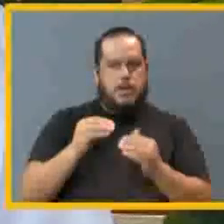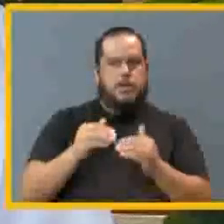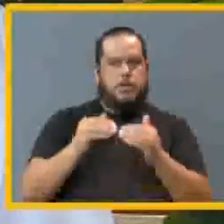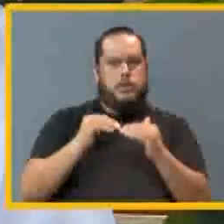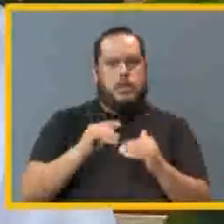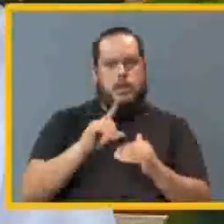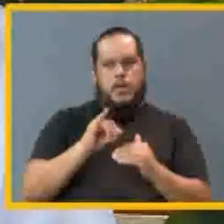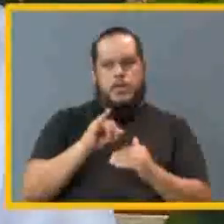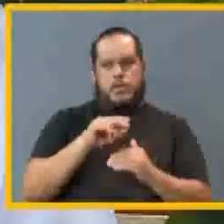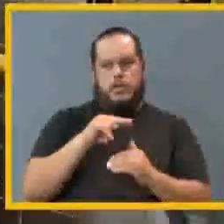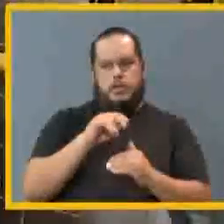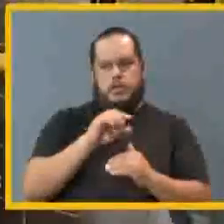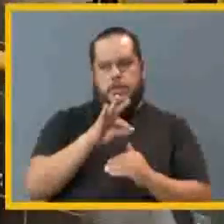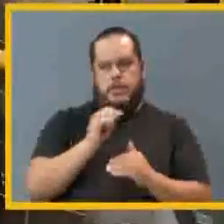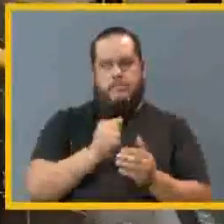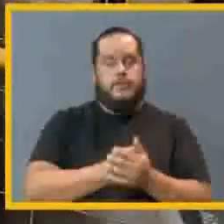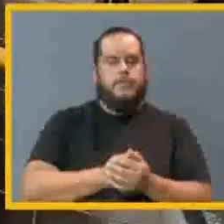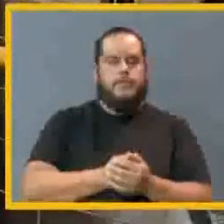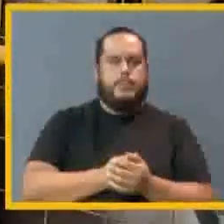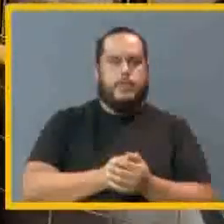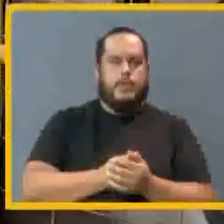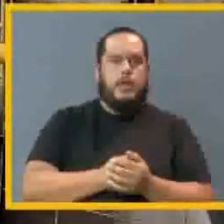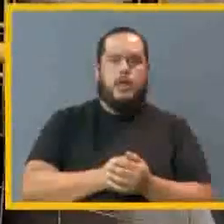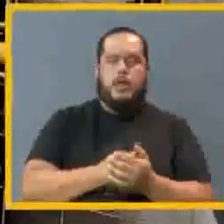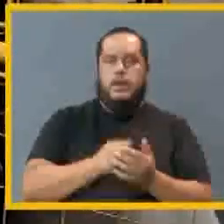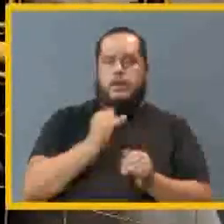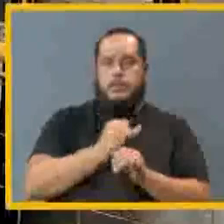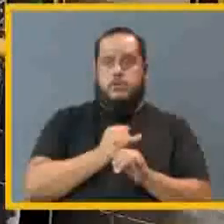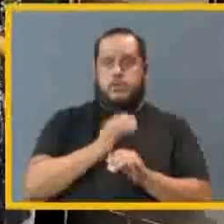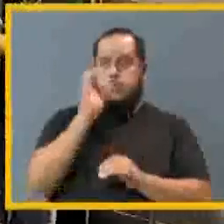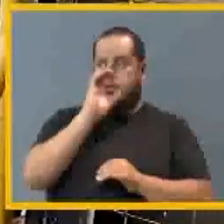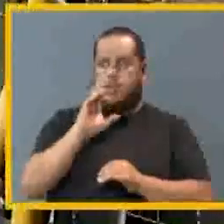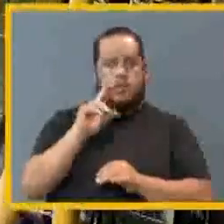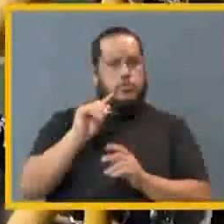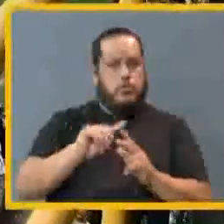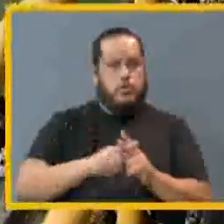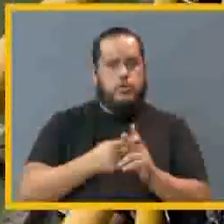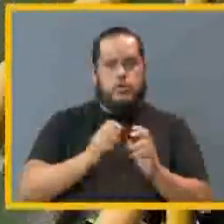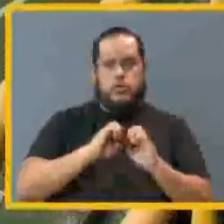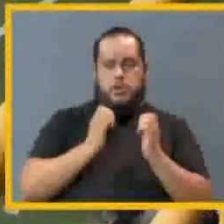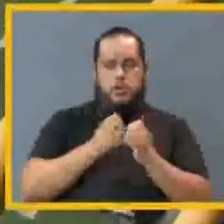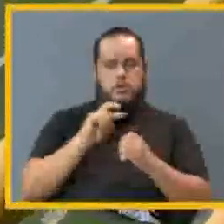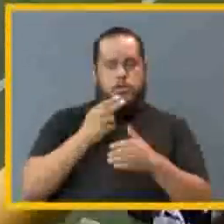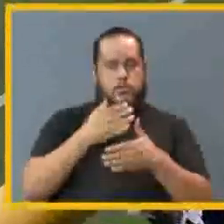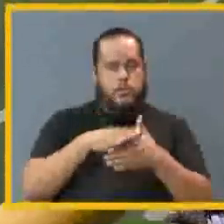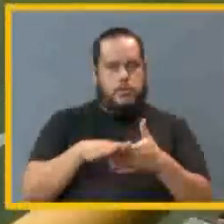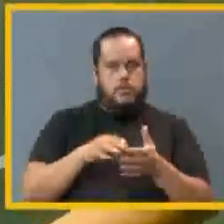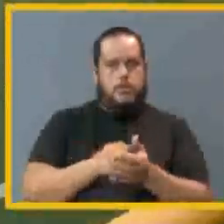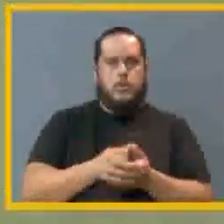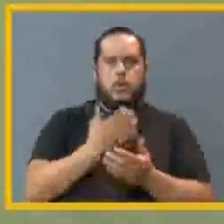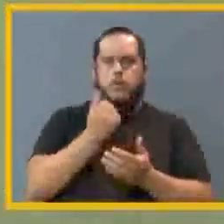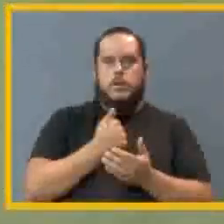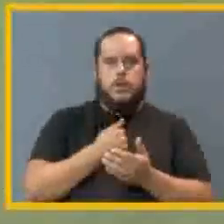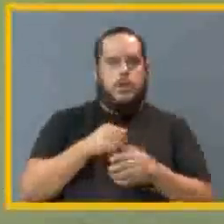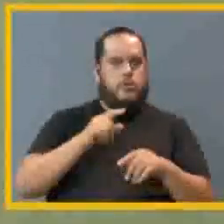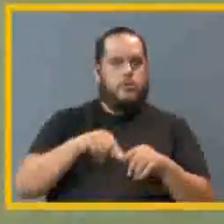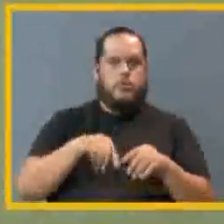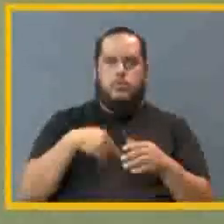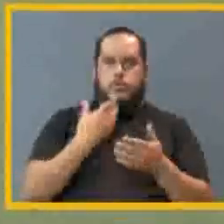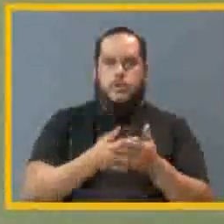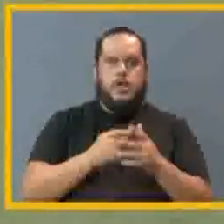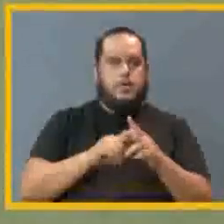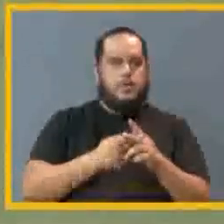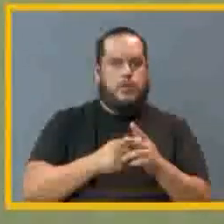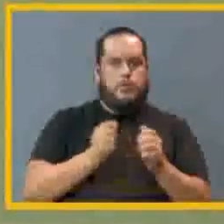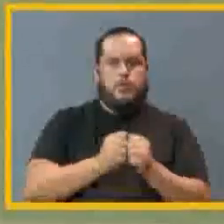INAFA, a la Liga Aficionada. La institución caribeña ni siquiera debutó con el equipo en segunda división, debido a que no pudo llegar a un arreglo